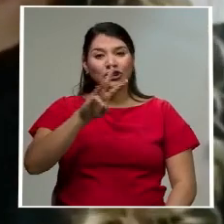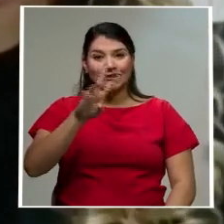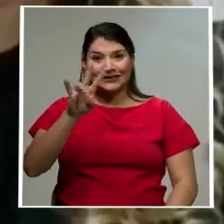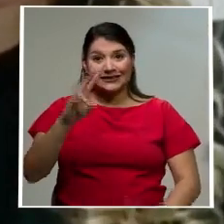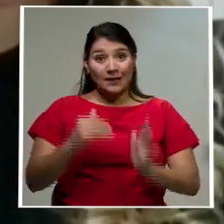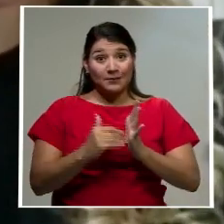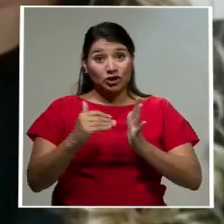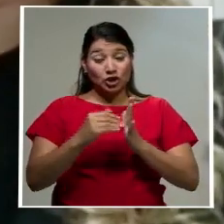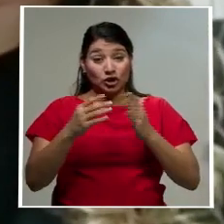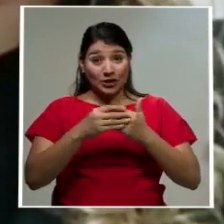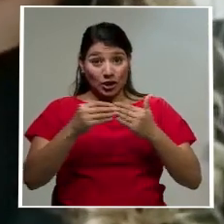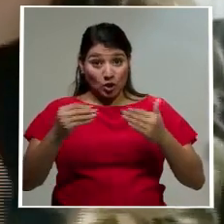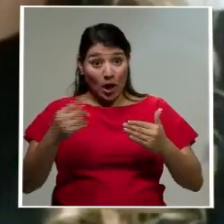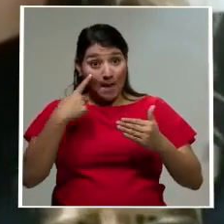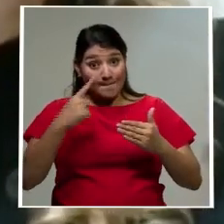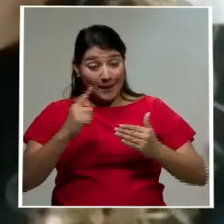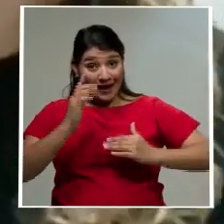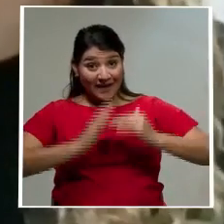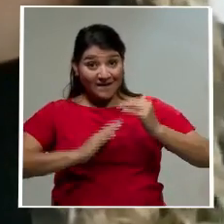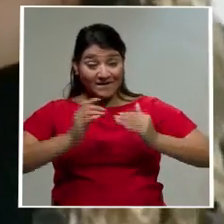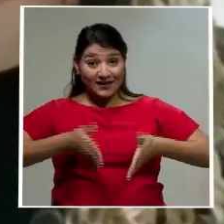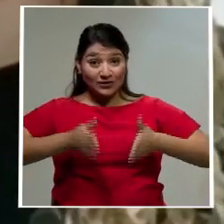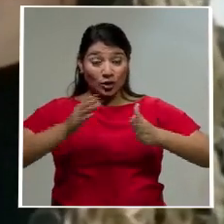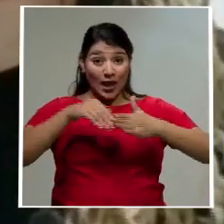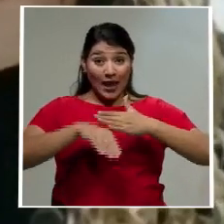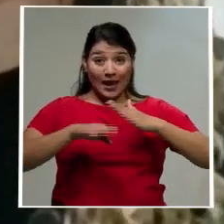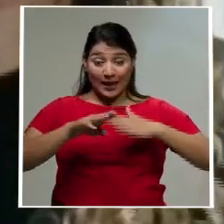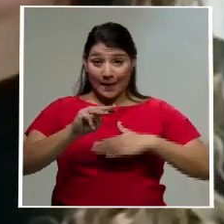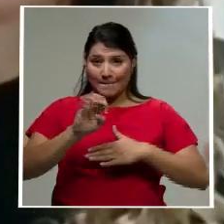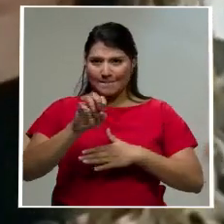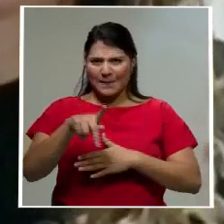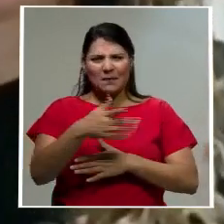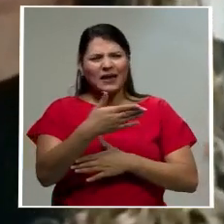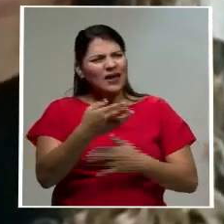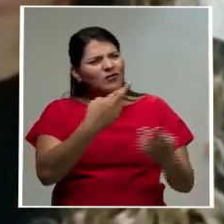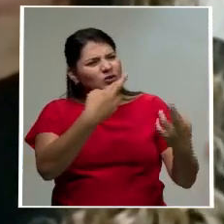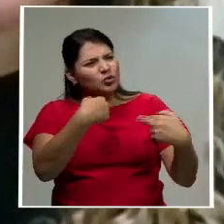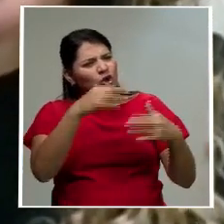debía usarse para infraestructura educativa. ¿Qué les dijo?